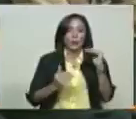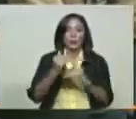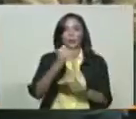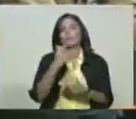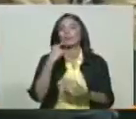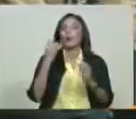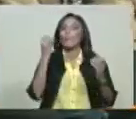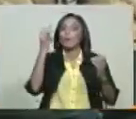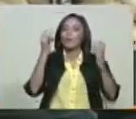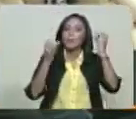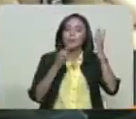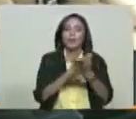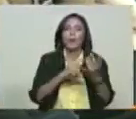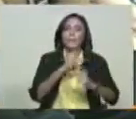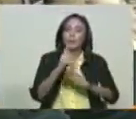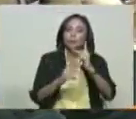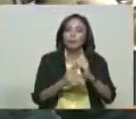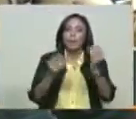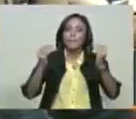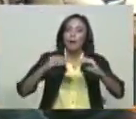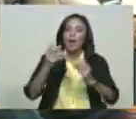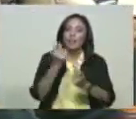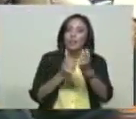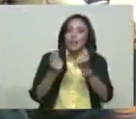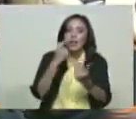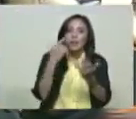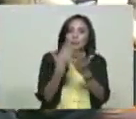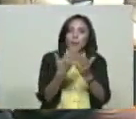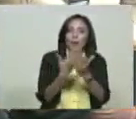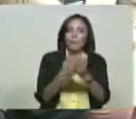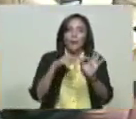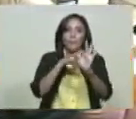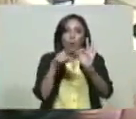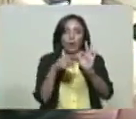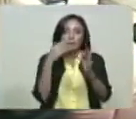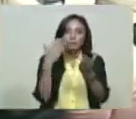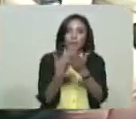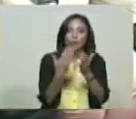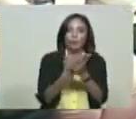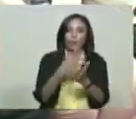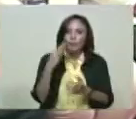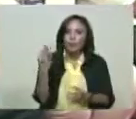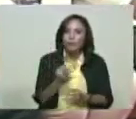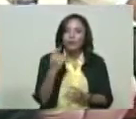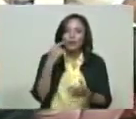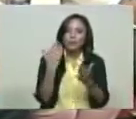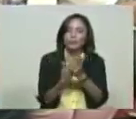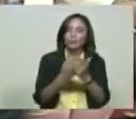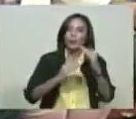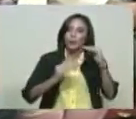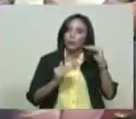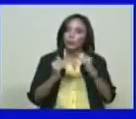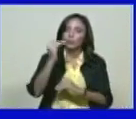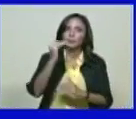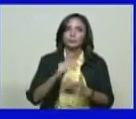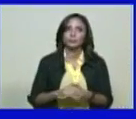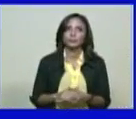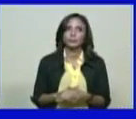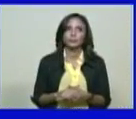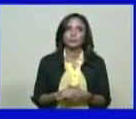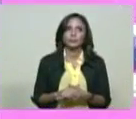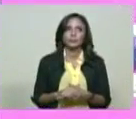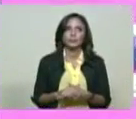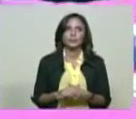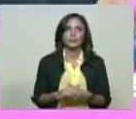la creación de riqueza física material monetaria aumentar la creación de riqueza